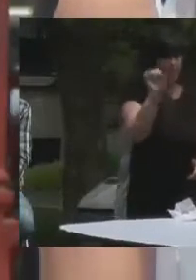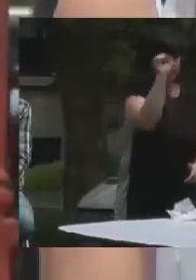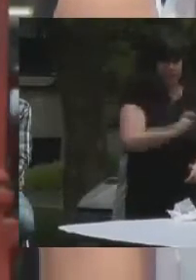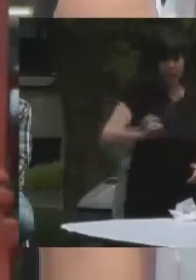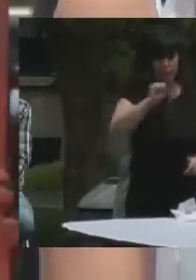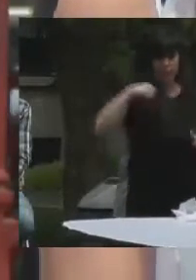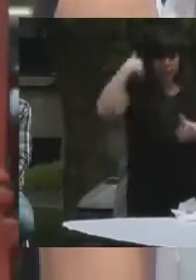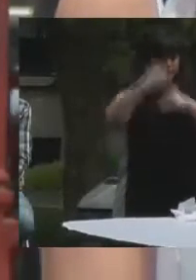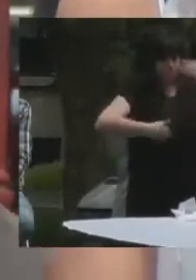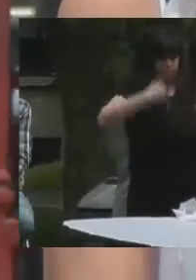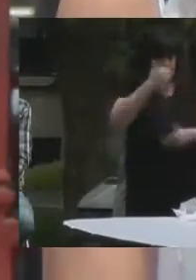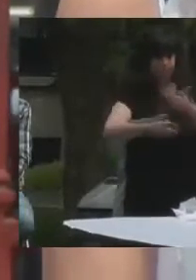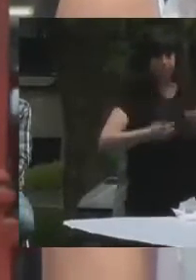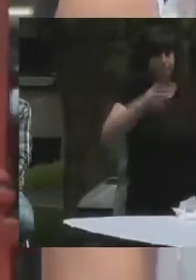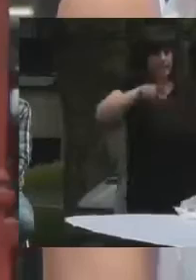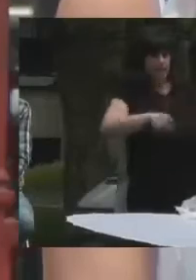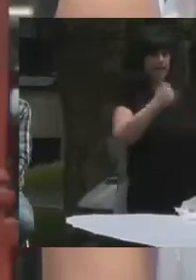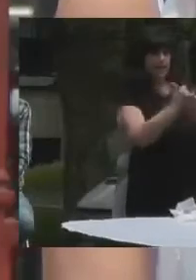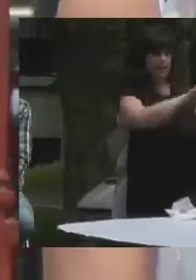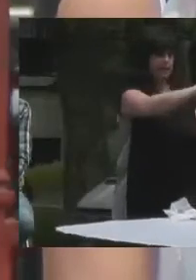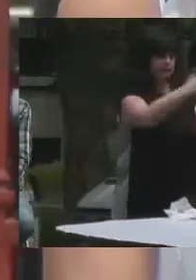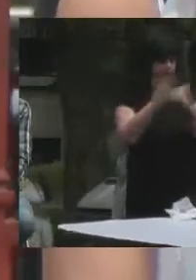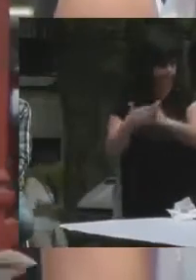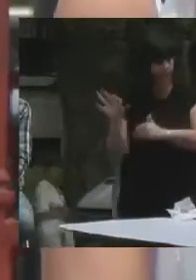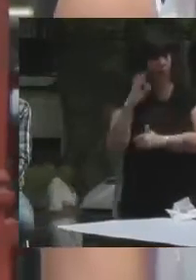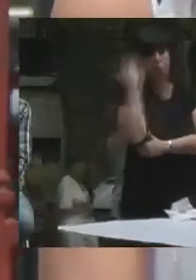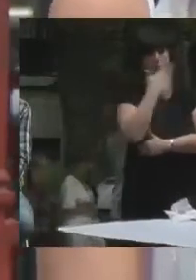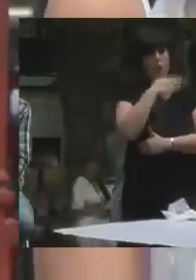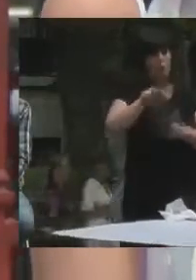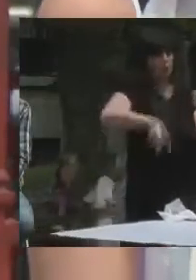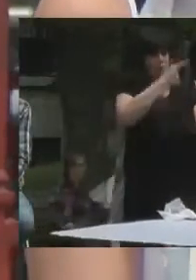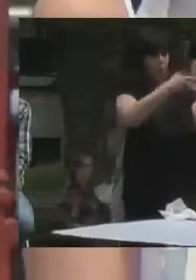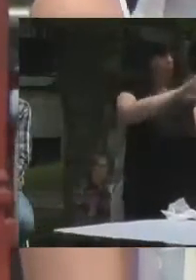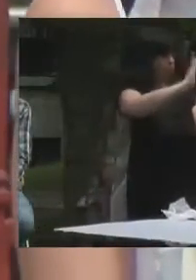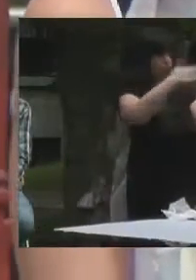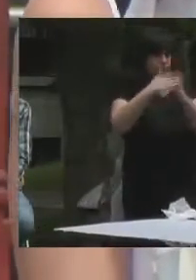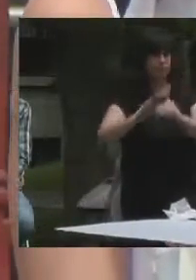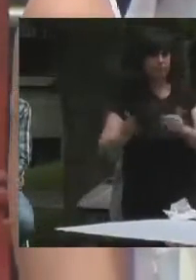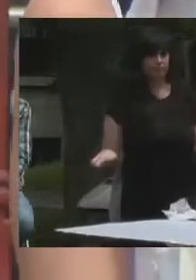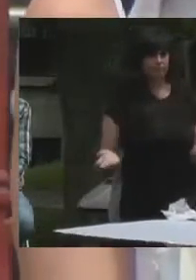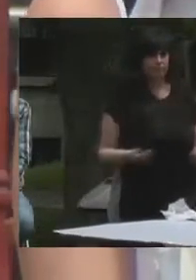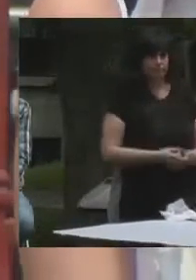anos, pechan aulas en centros de ensino, incluso pechan colexios enteiros en centros de ensino,